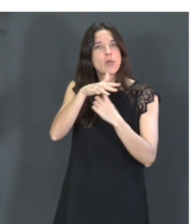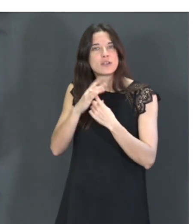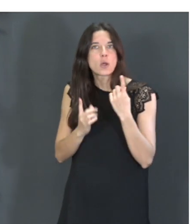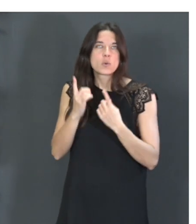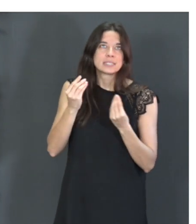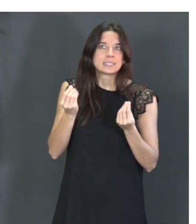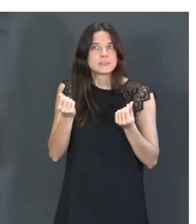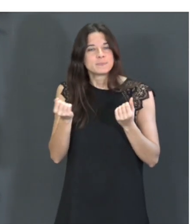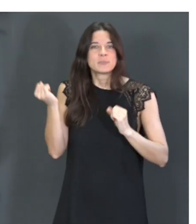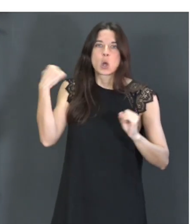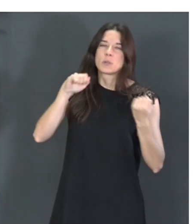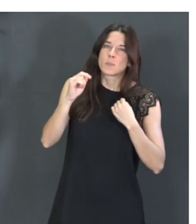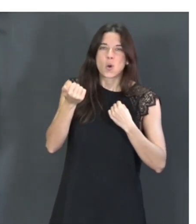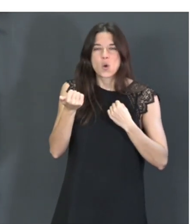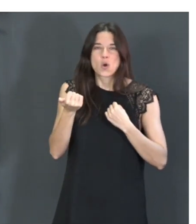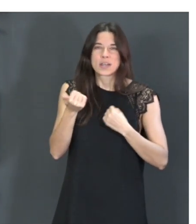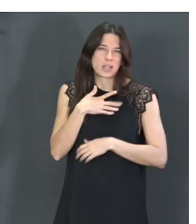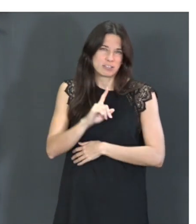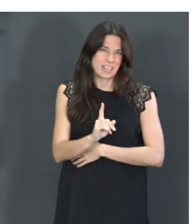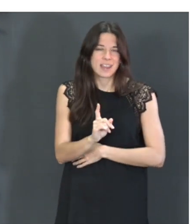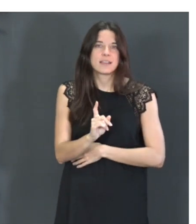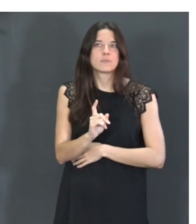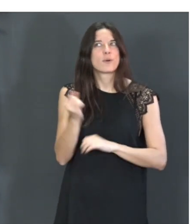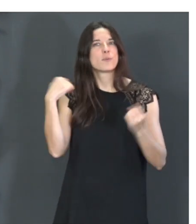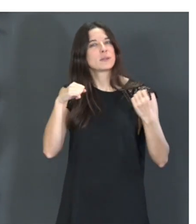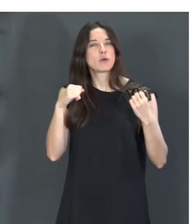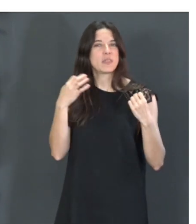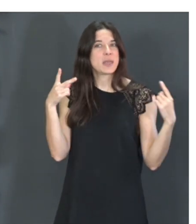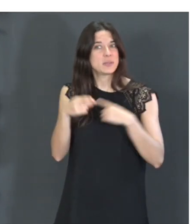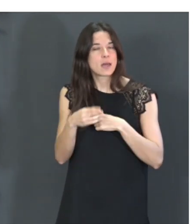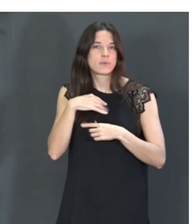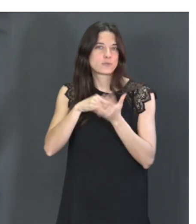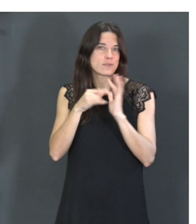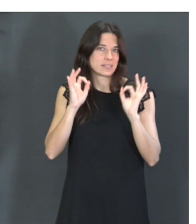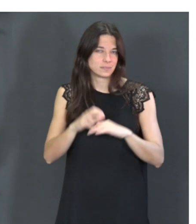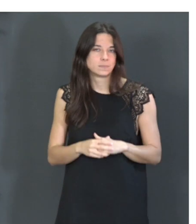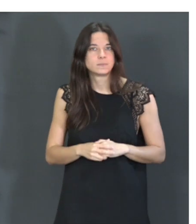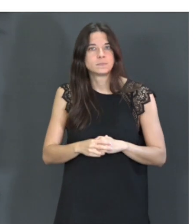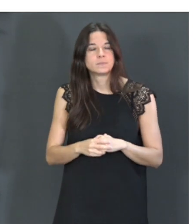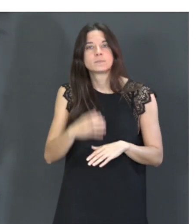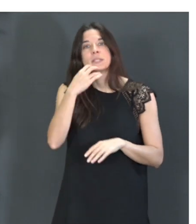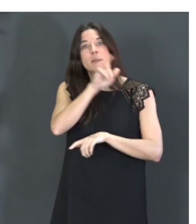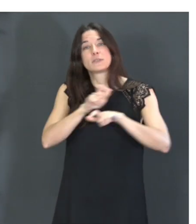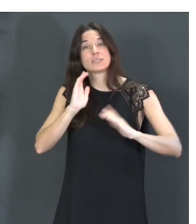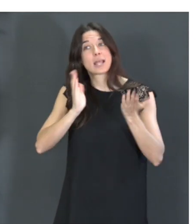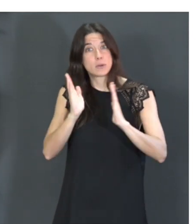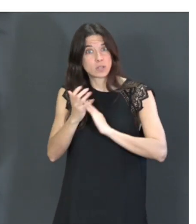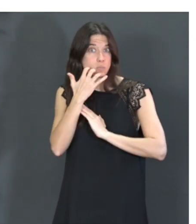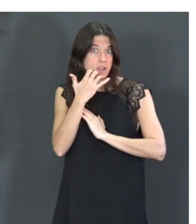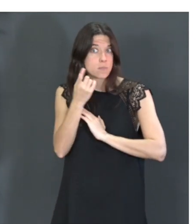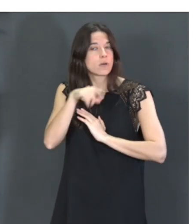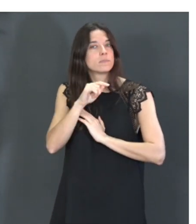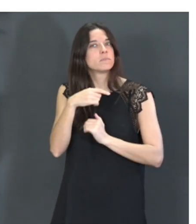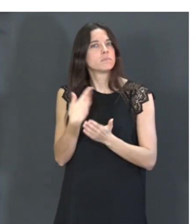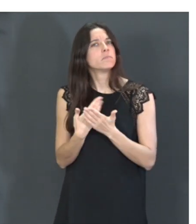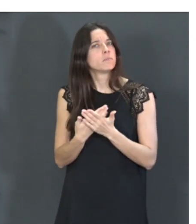de comportamientos indeseados que se pueden solventar con esto. A los terapeutas han comprobado